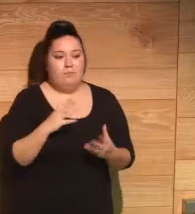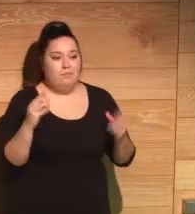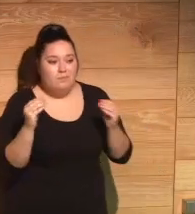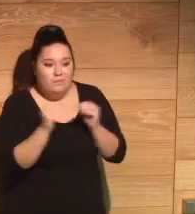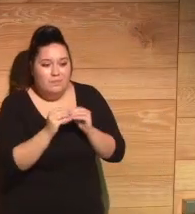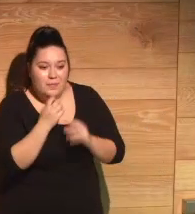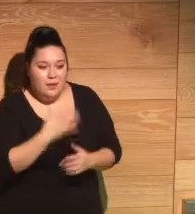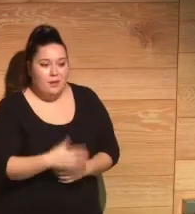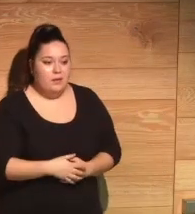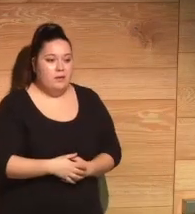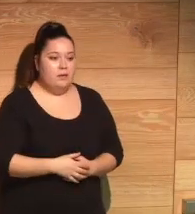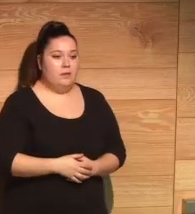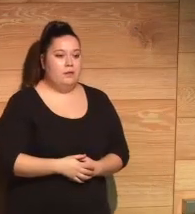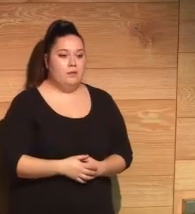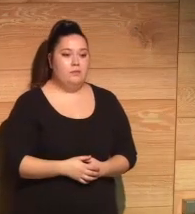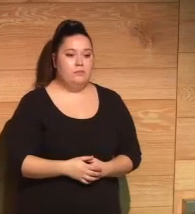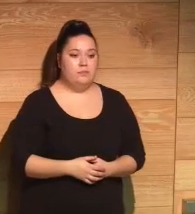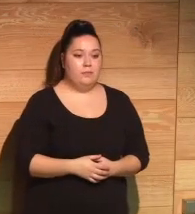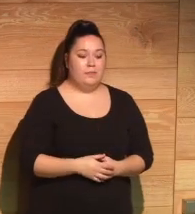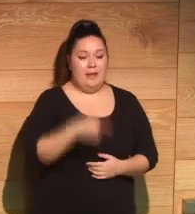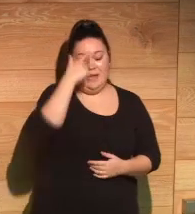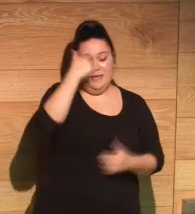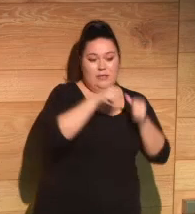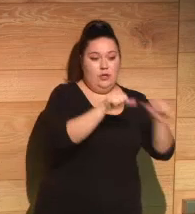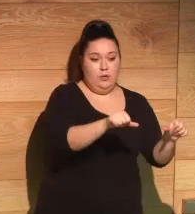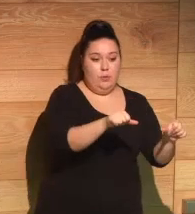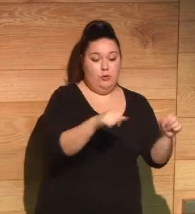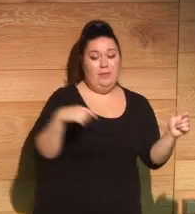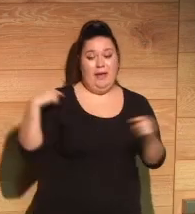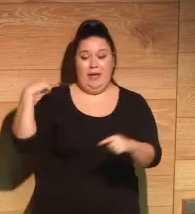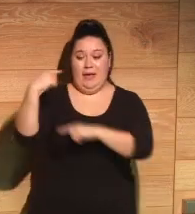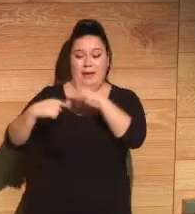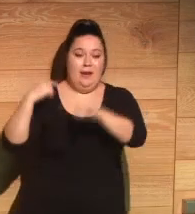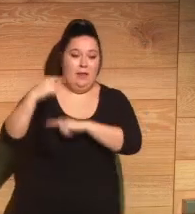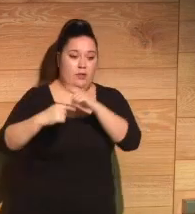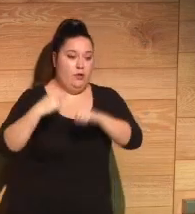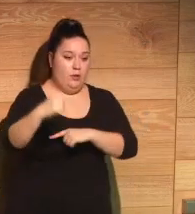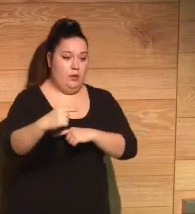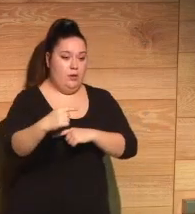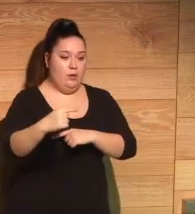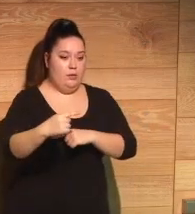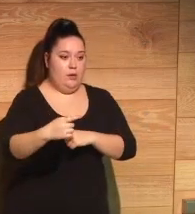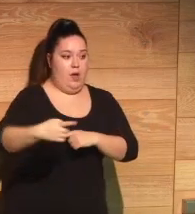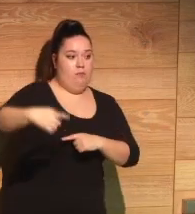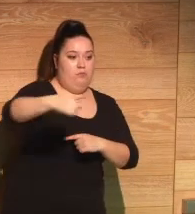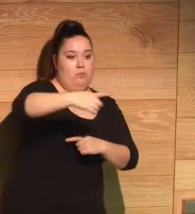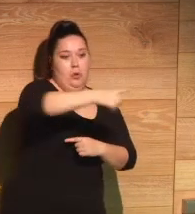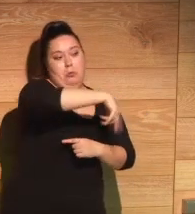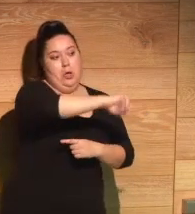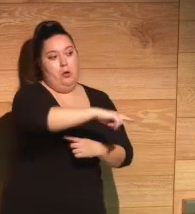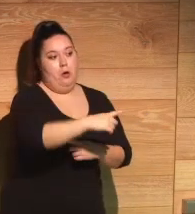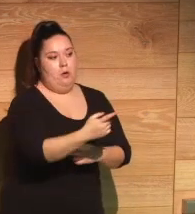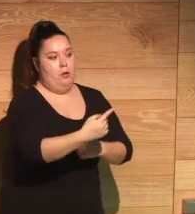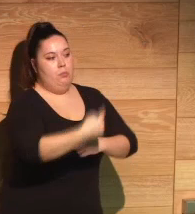creéis que nos comportamos según los estereotipos que las generaciones a las que nos adscriben de alguna forma pues